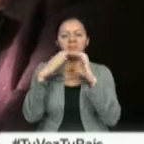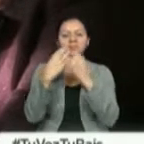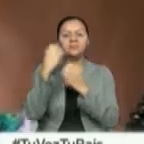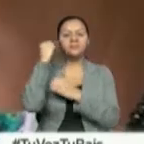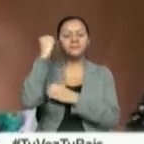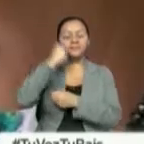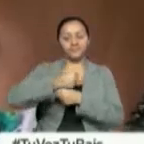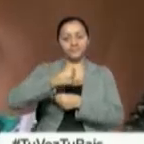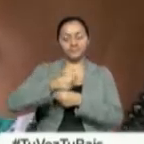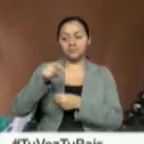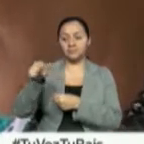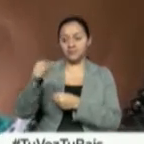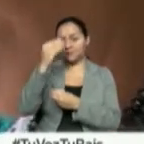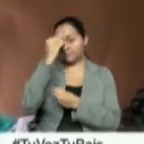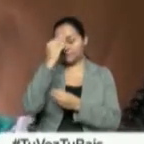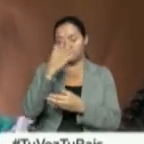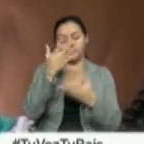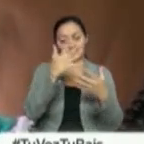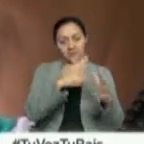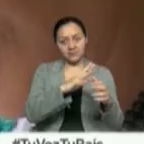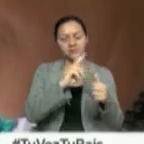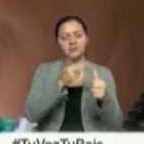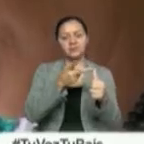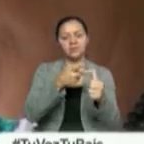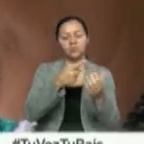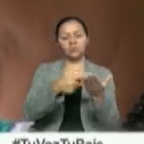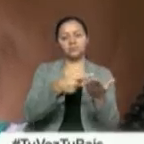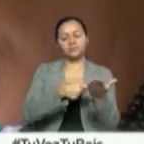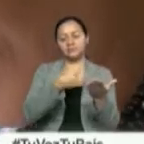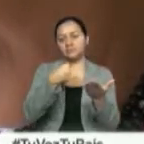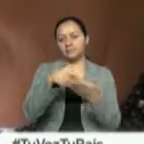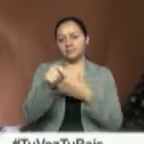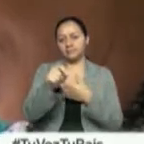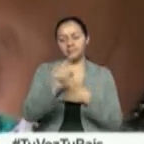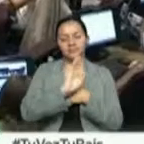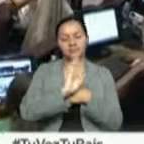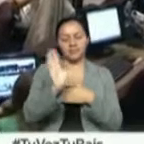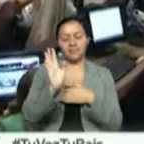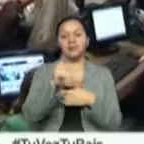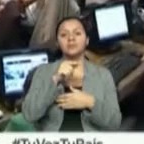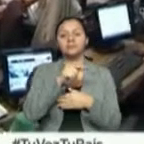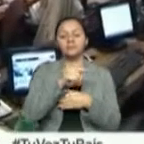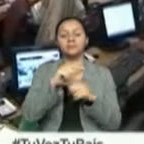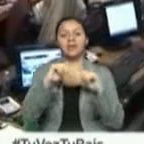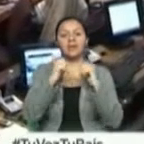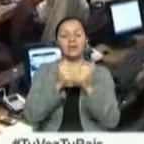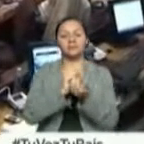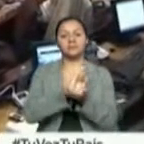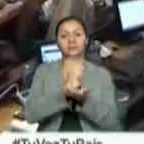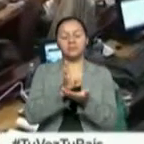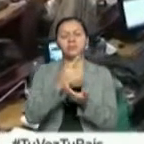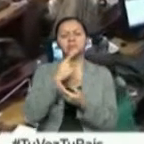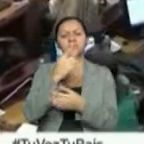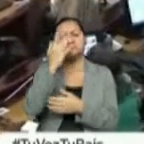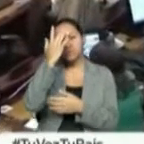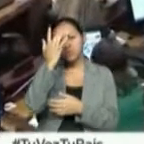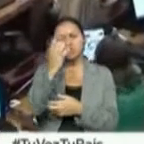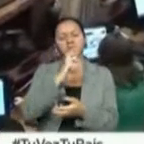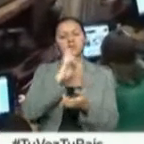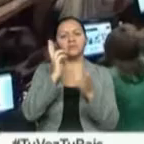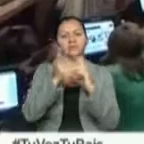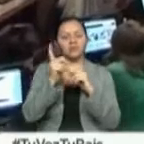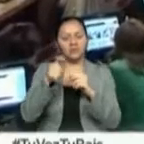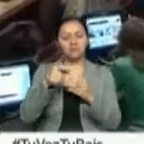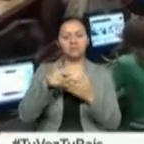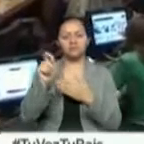trabajadores se dio paso al segundo y definitivo debate ya en el pleno los legisladores argumentaron el porqué las reformas debían